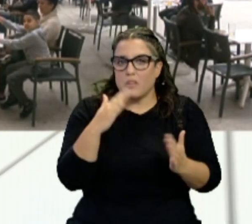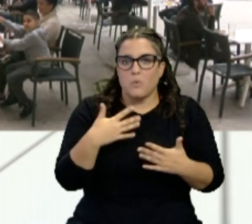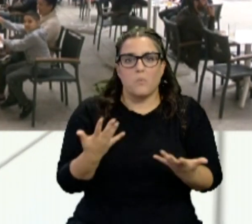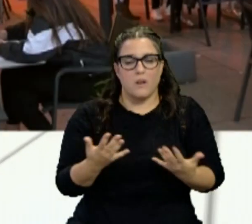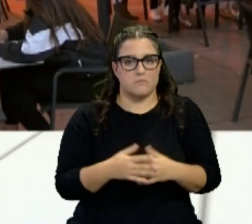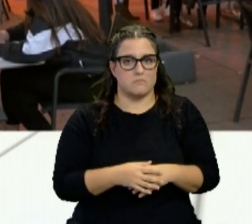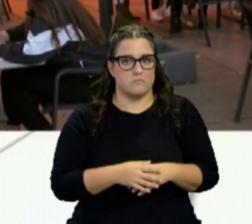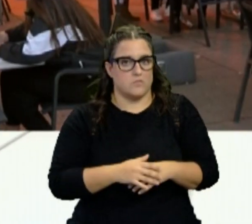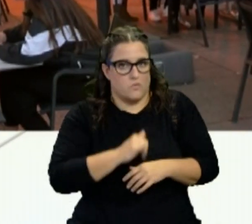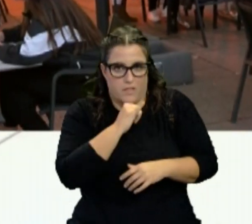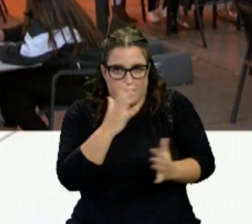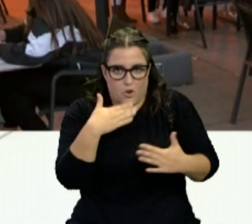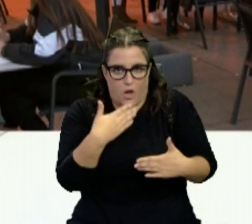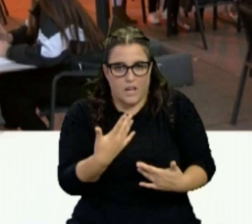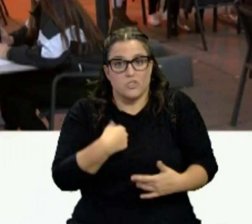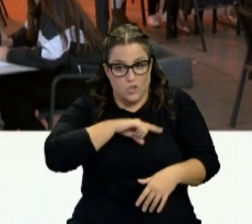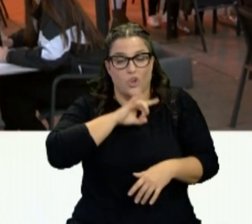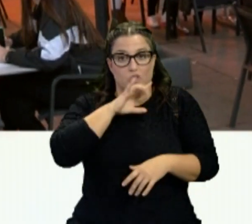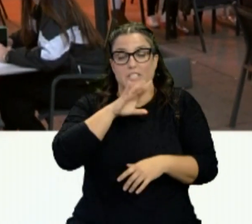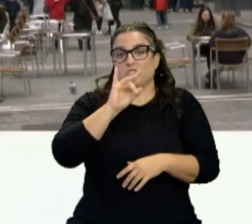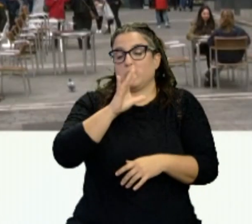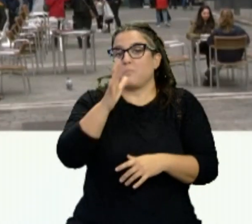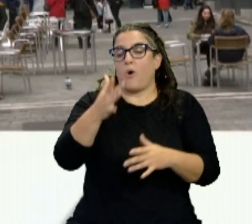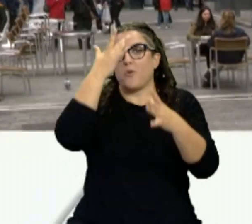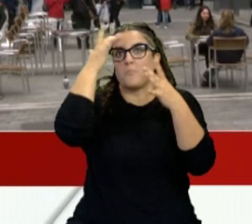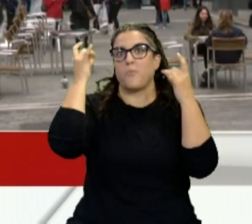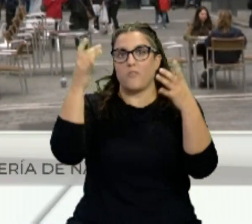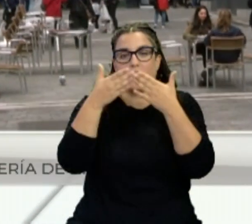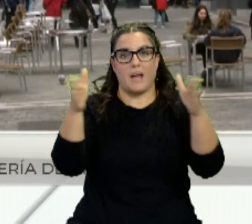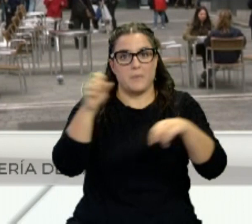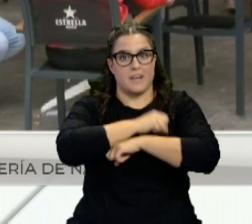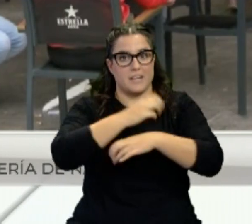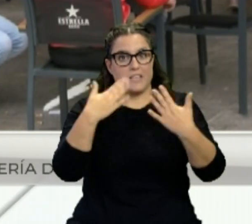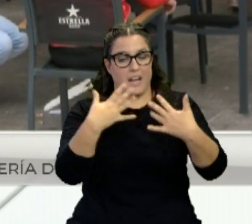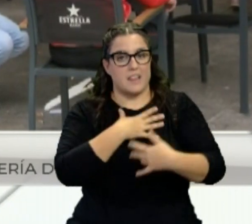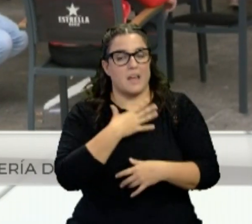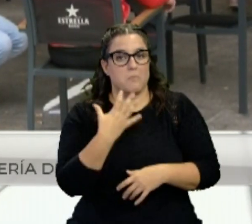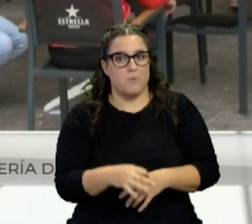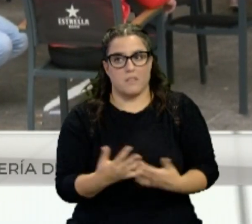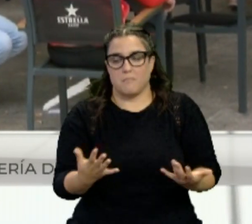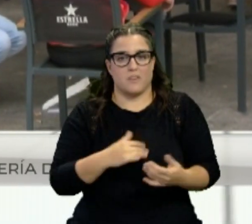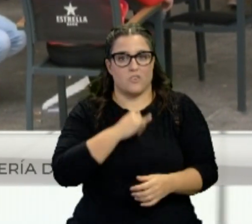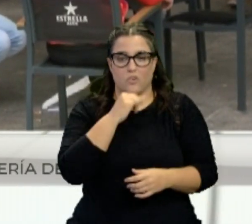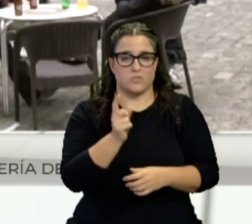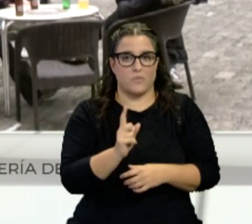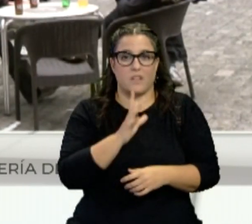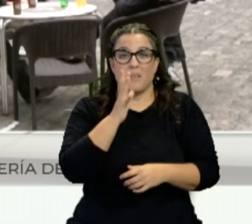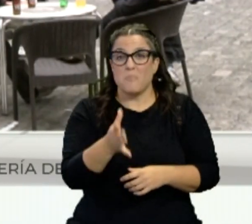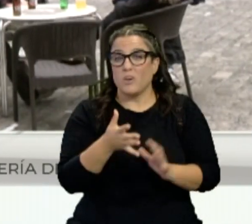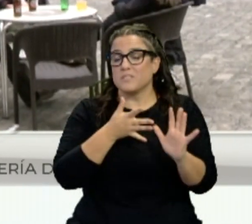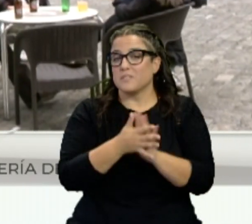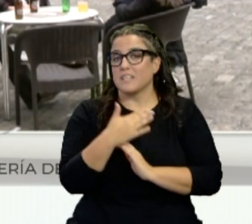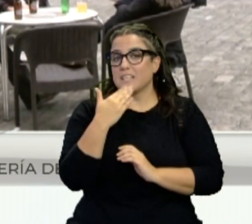claramente insuficiente. Estamos contentos porque por fin podemos abrir las terrazas, pero es claramente insuficiente porque estamos hablando